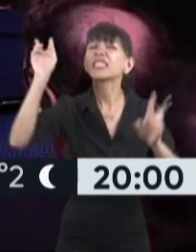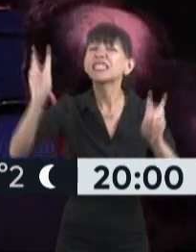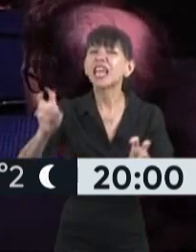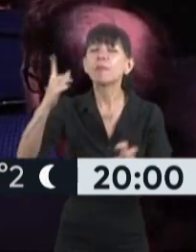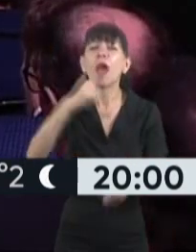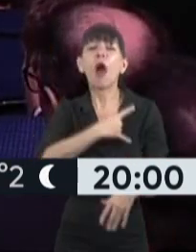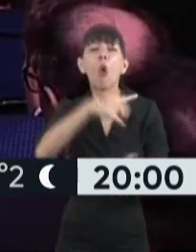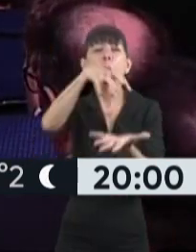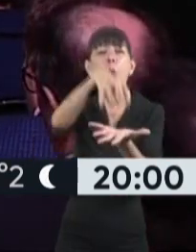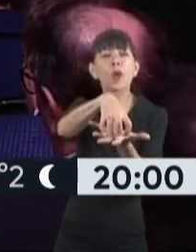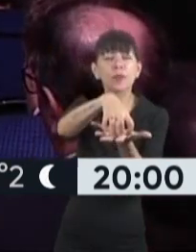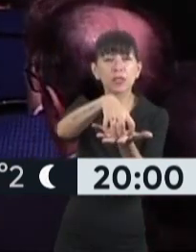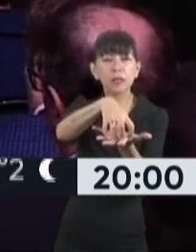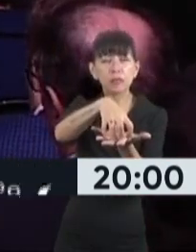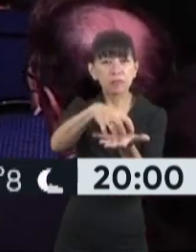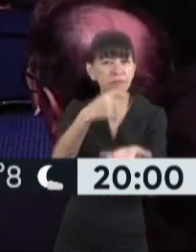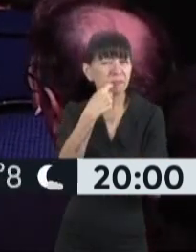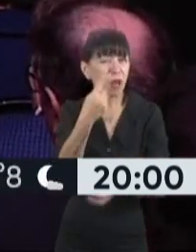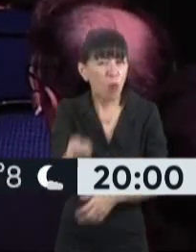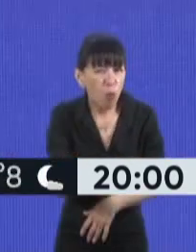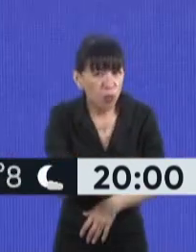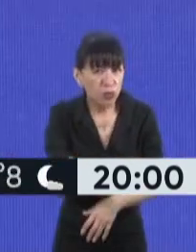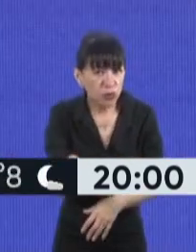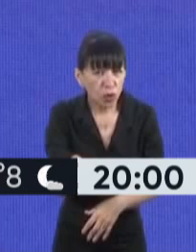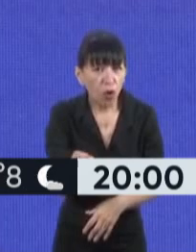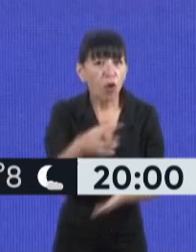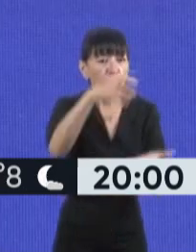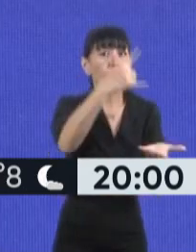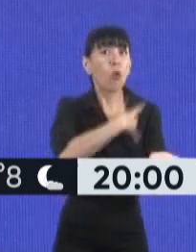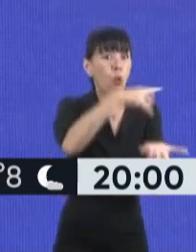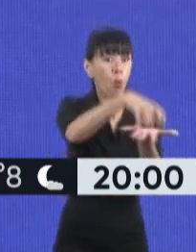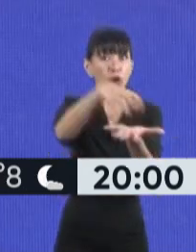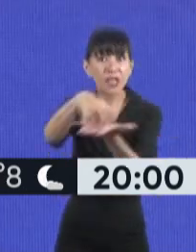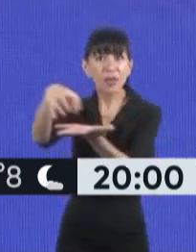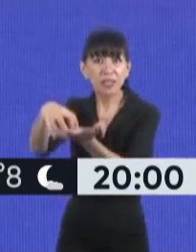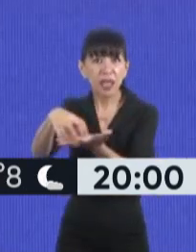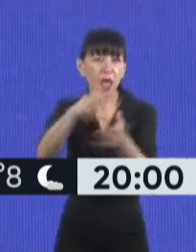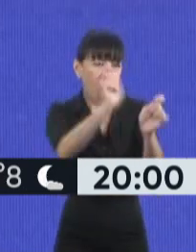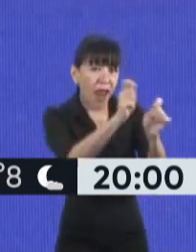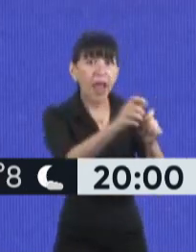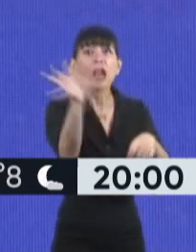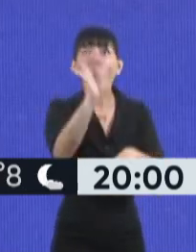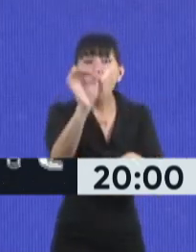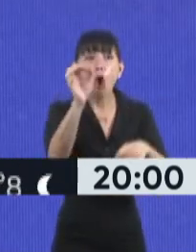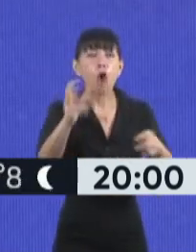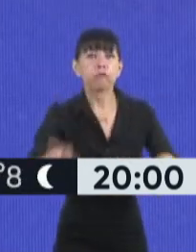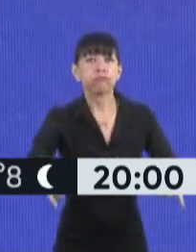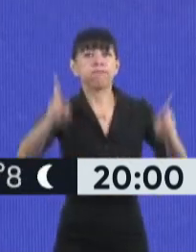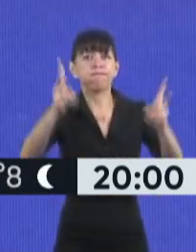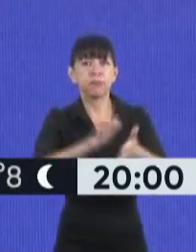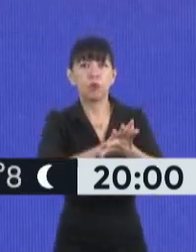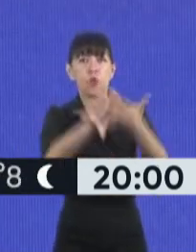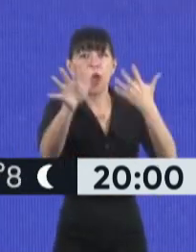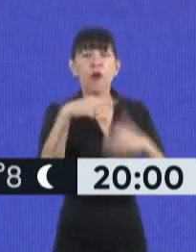¿Cuántas intervenciones edilicias? ¿Cuántas universidades construimos en